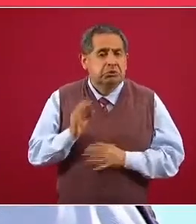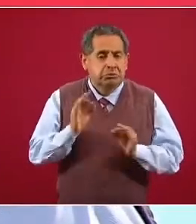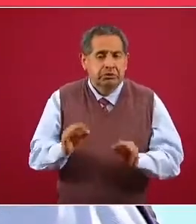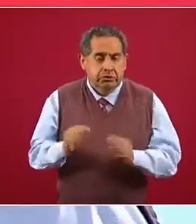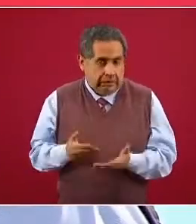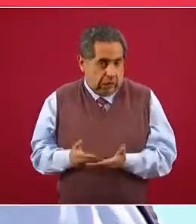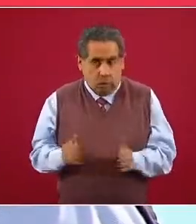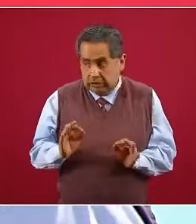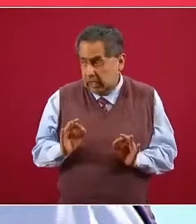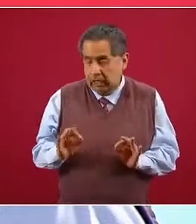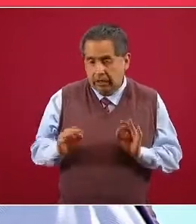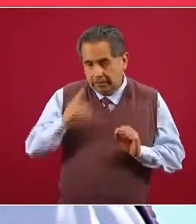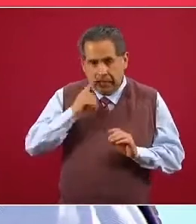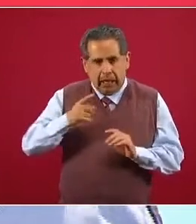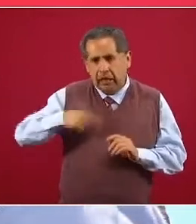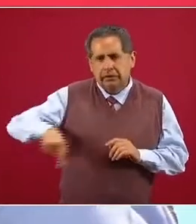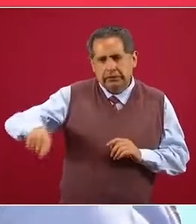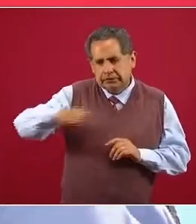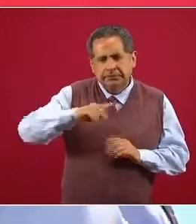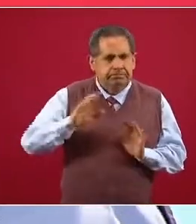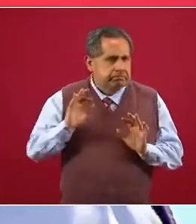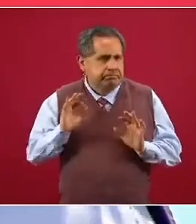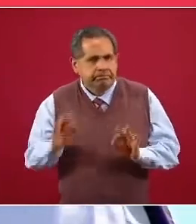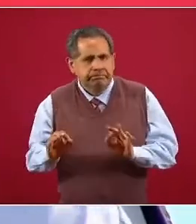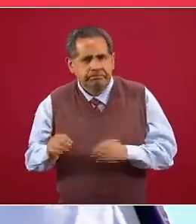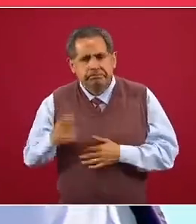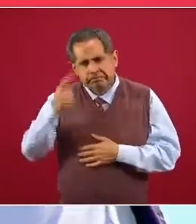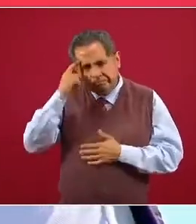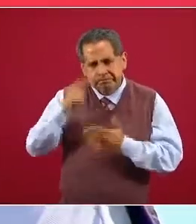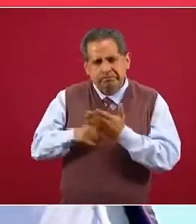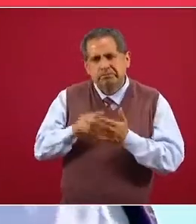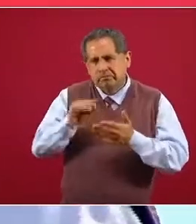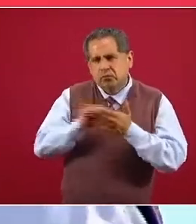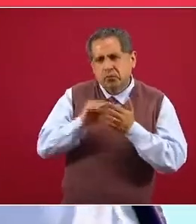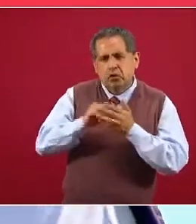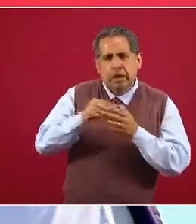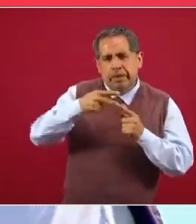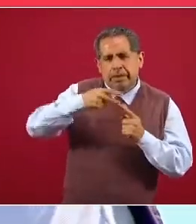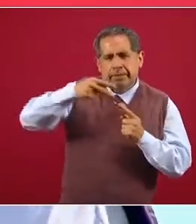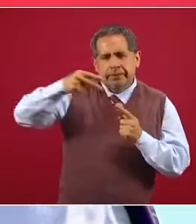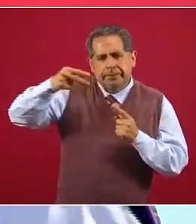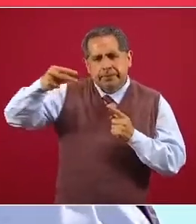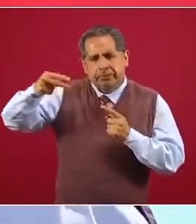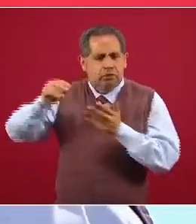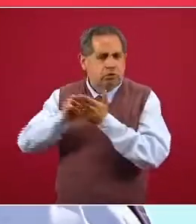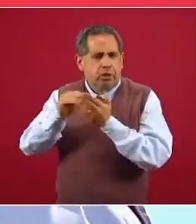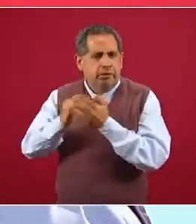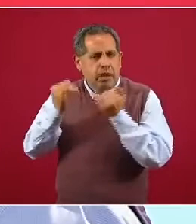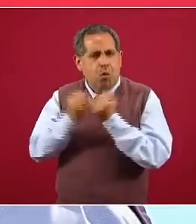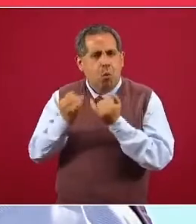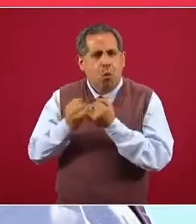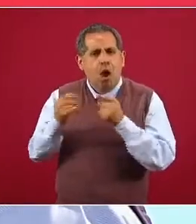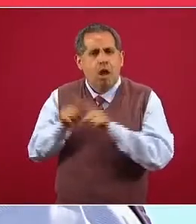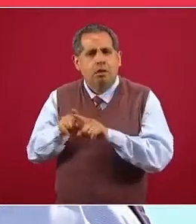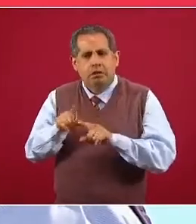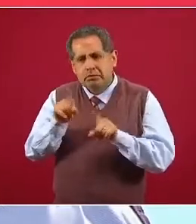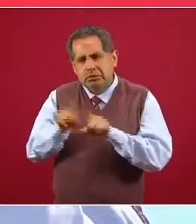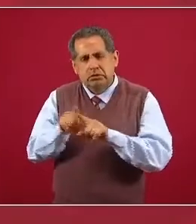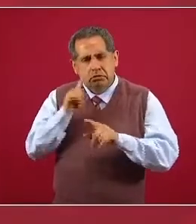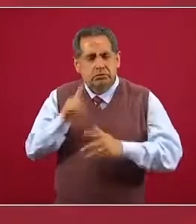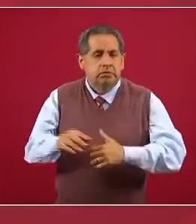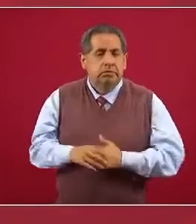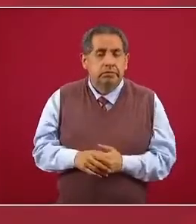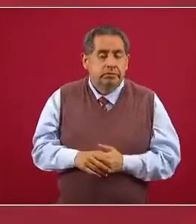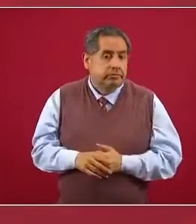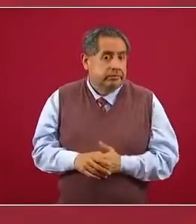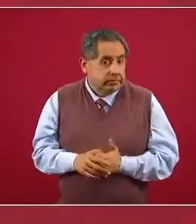hasta el momento para cada uno de los cortes por lo tanto se espera que siga un poco este este espejo que muy bien evidencia